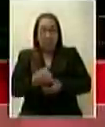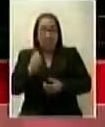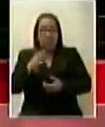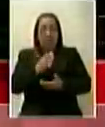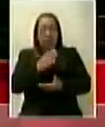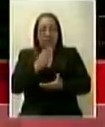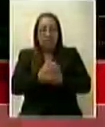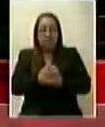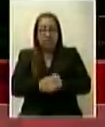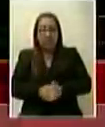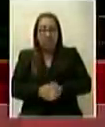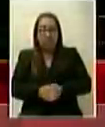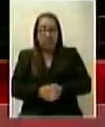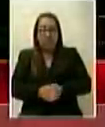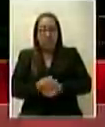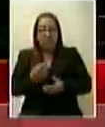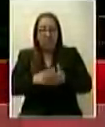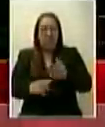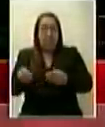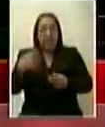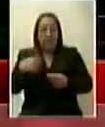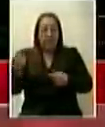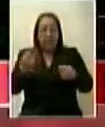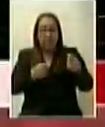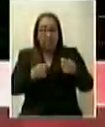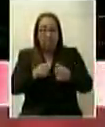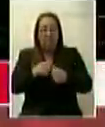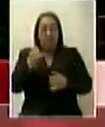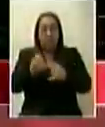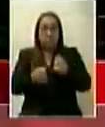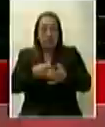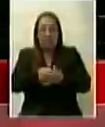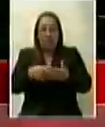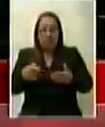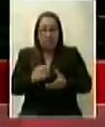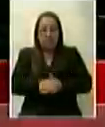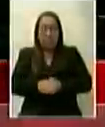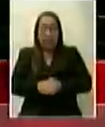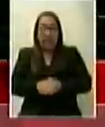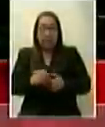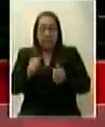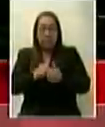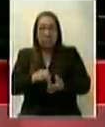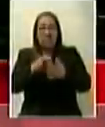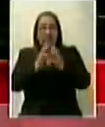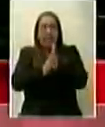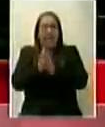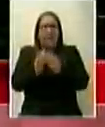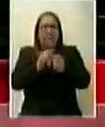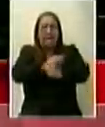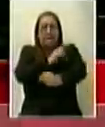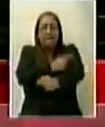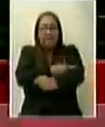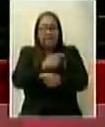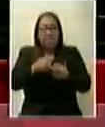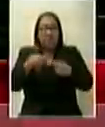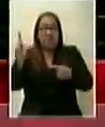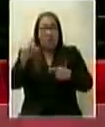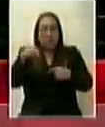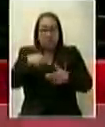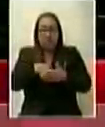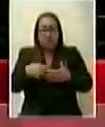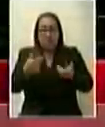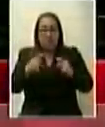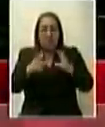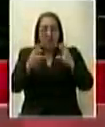una situación que se viene manejando en las últimas semanas con especial intensidad desde el lunes de esta semana,